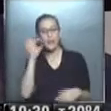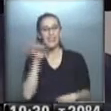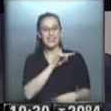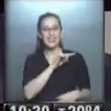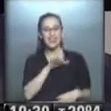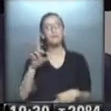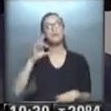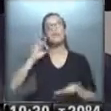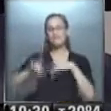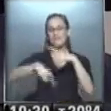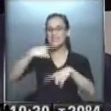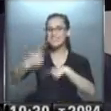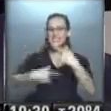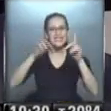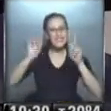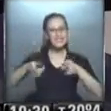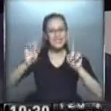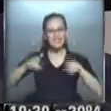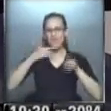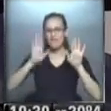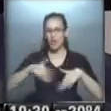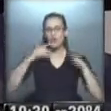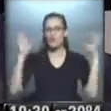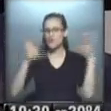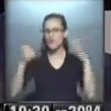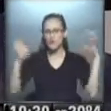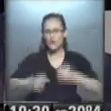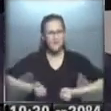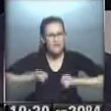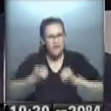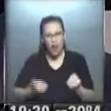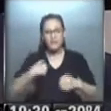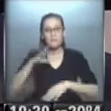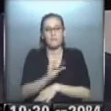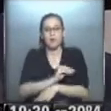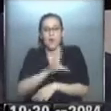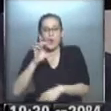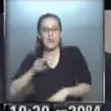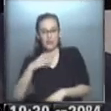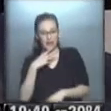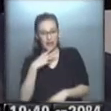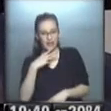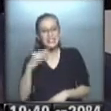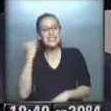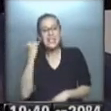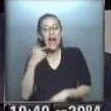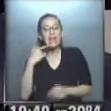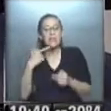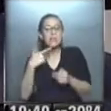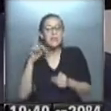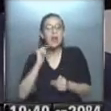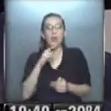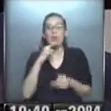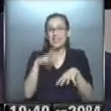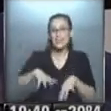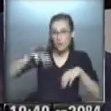grados. Seguirá el tiempo muy inestable. Las tormentas más fuertes las estamos esperando durante la madrugada del día viernes. Ya en las primeras horas del día viernes la posibilidad